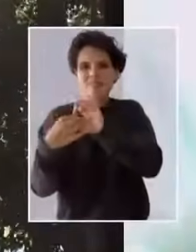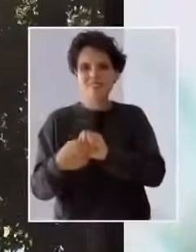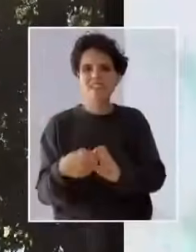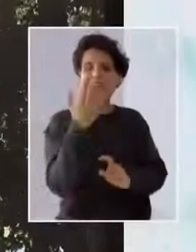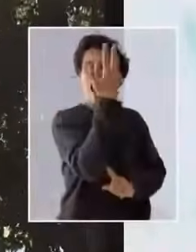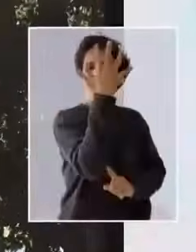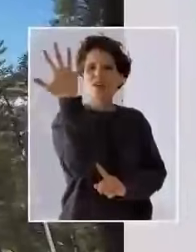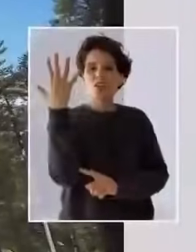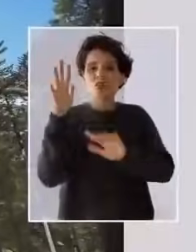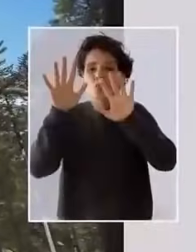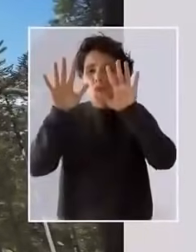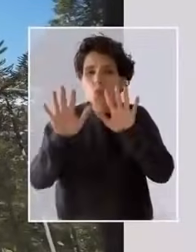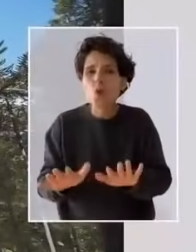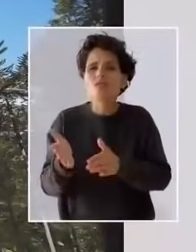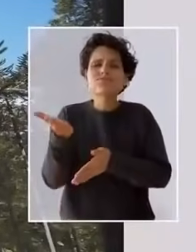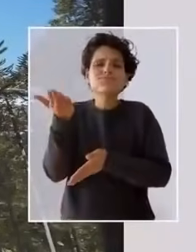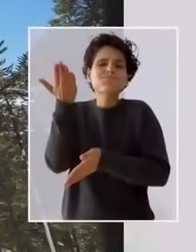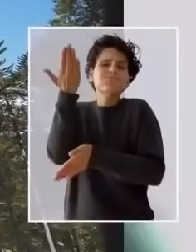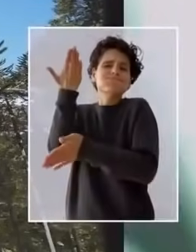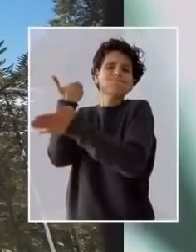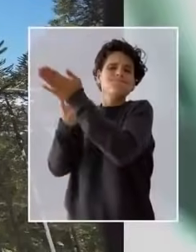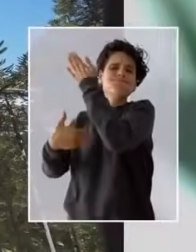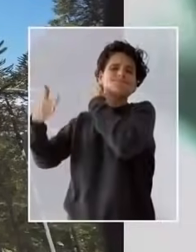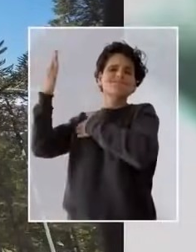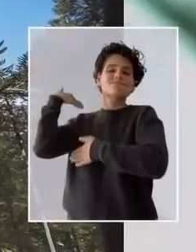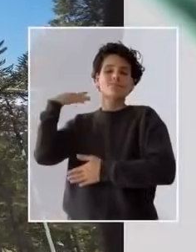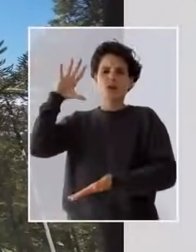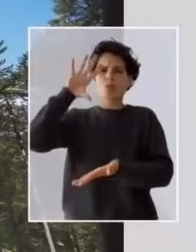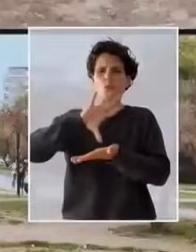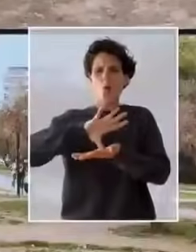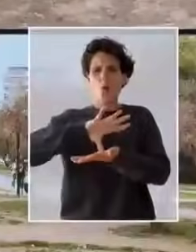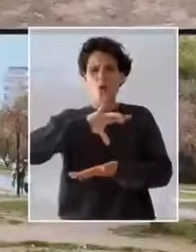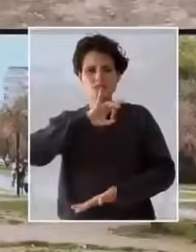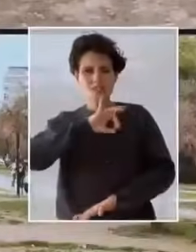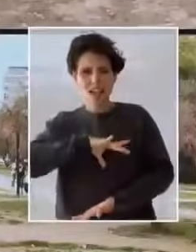Árboles que están aquí desde antes de que Chile fuera Chile.